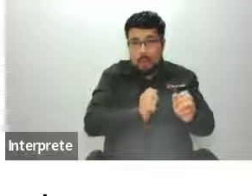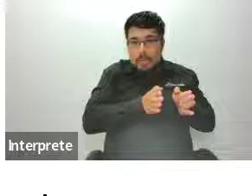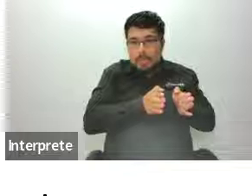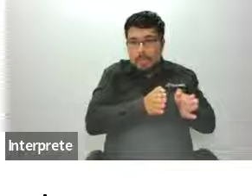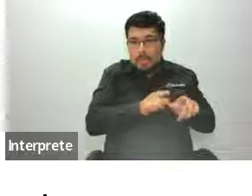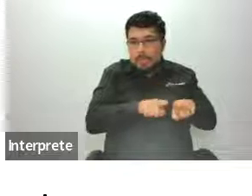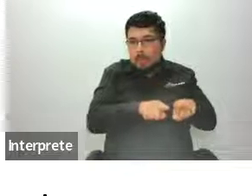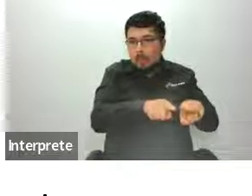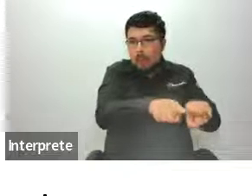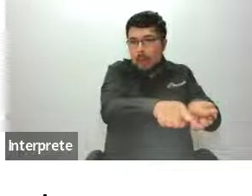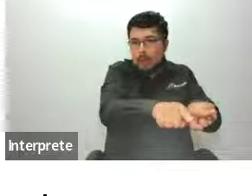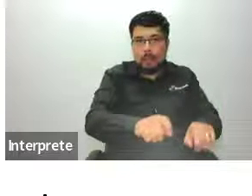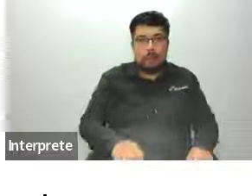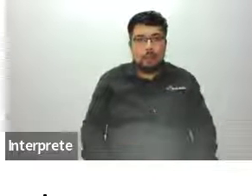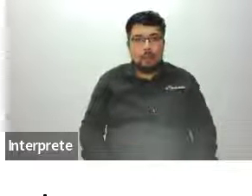tengo recursos